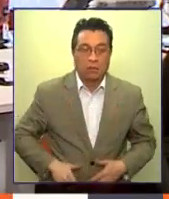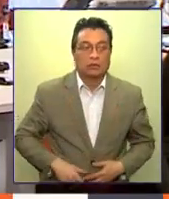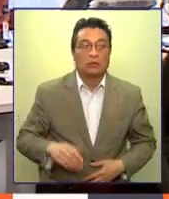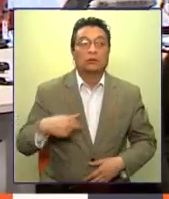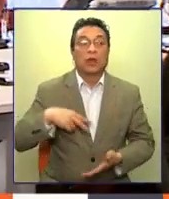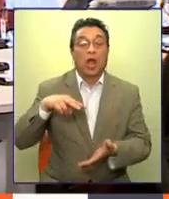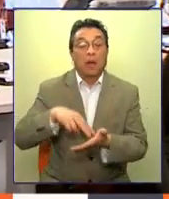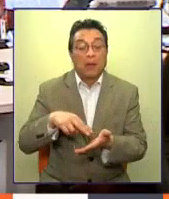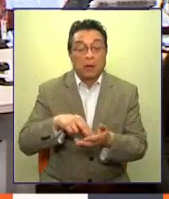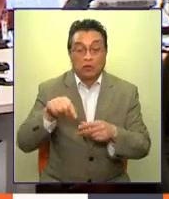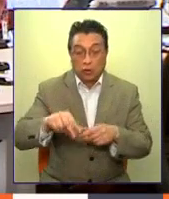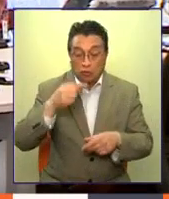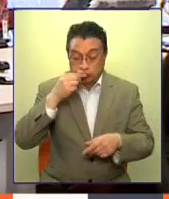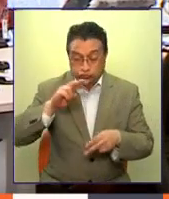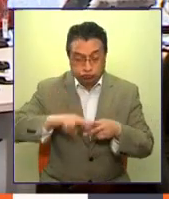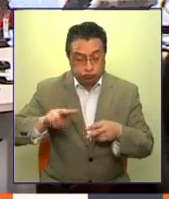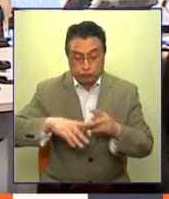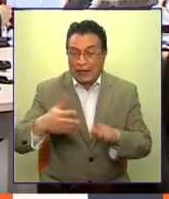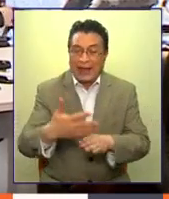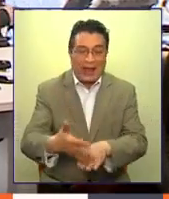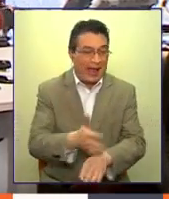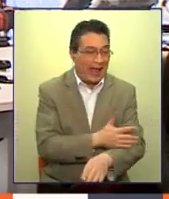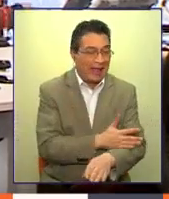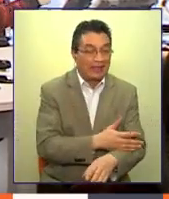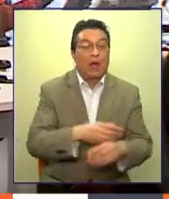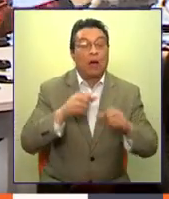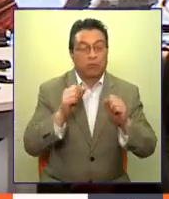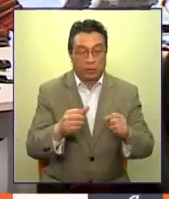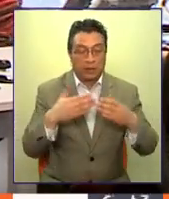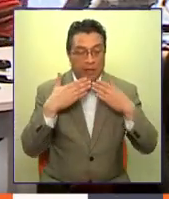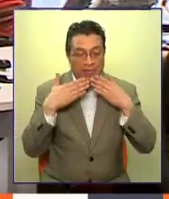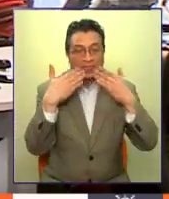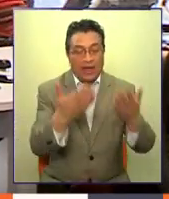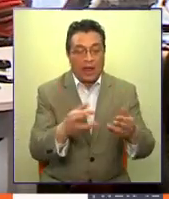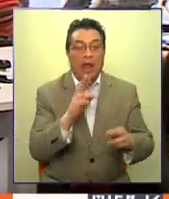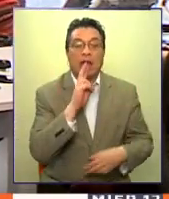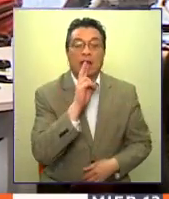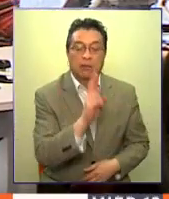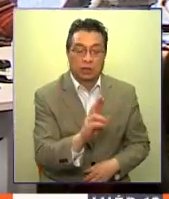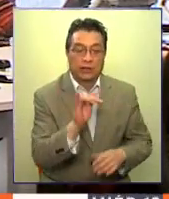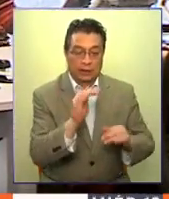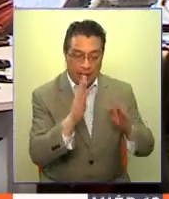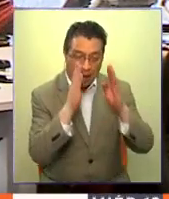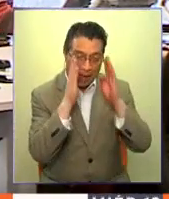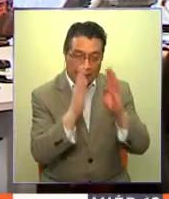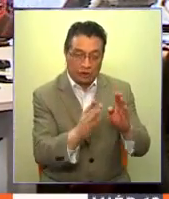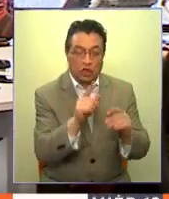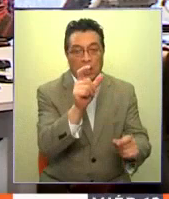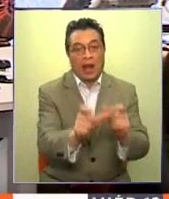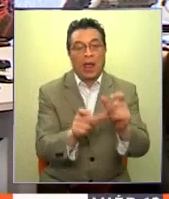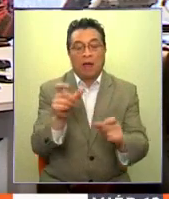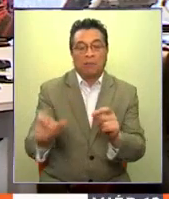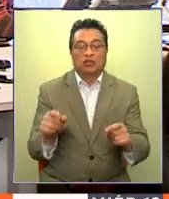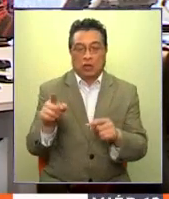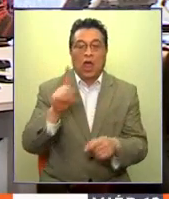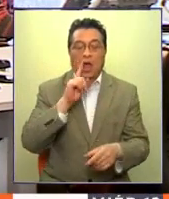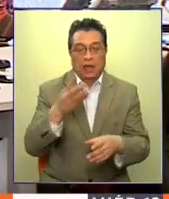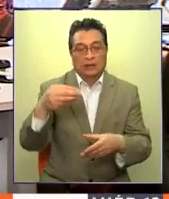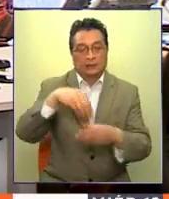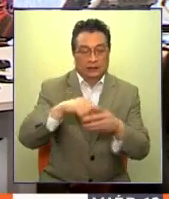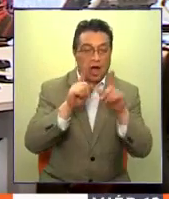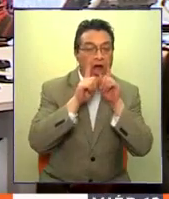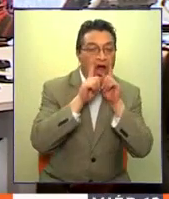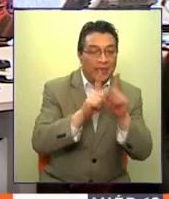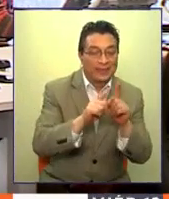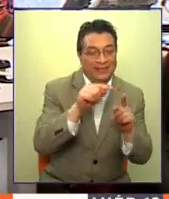el problema se solucione lo antes posible para poder seguir dando respuesta y atendiendo a las personas que están en las residencias sanitarias que